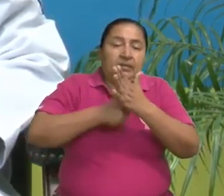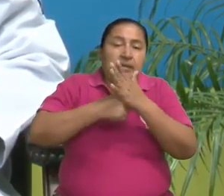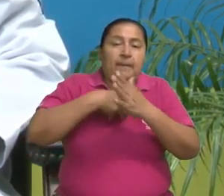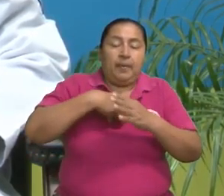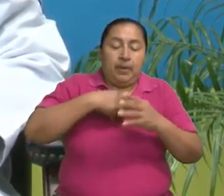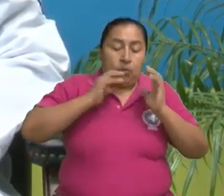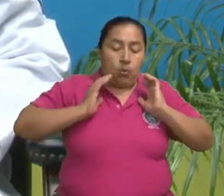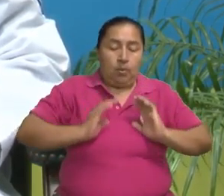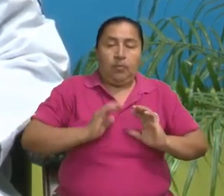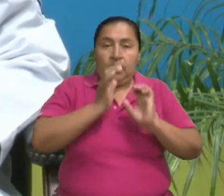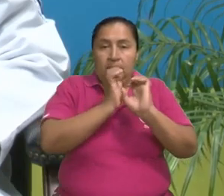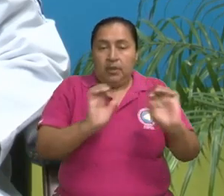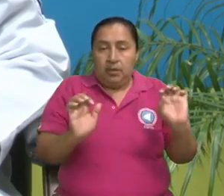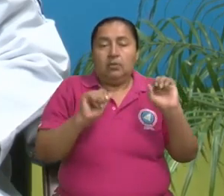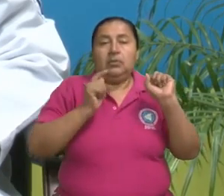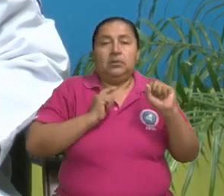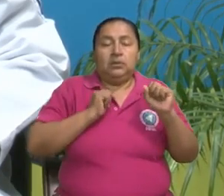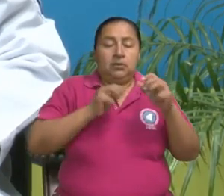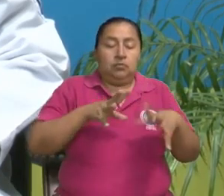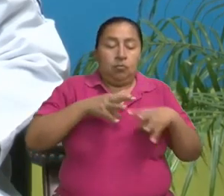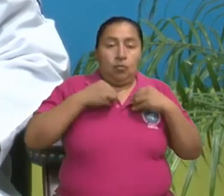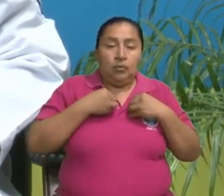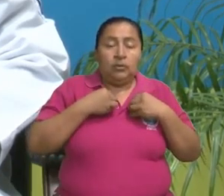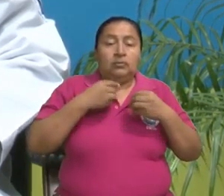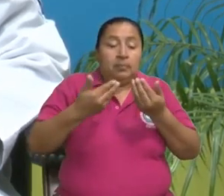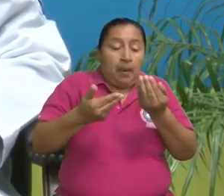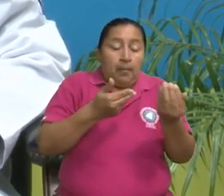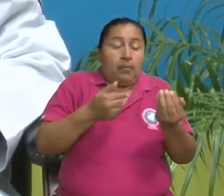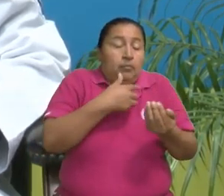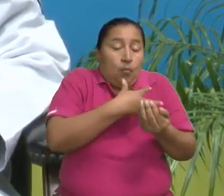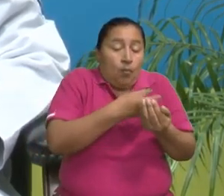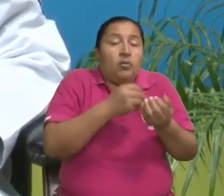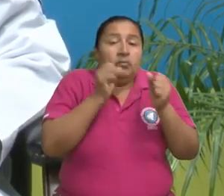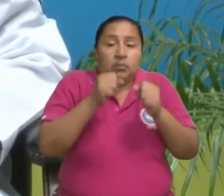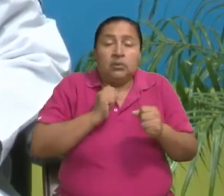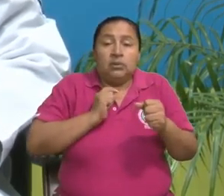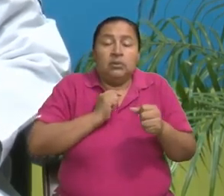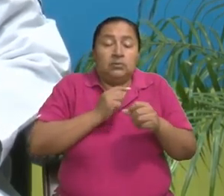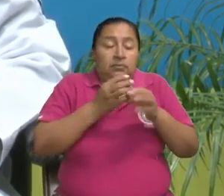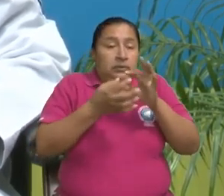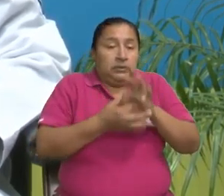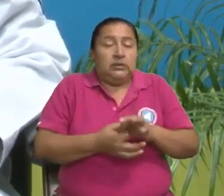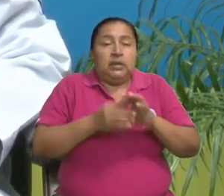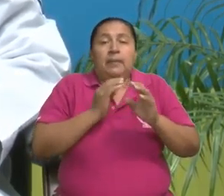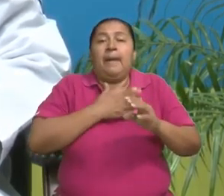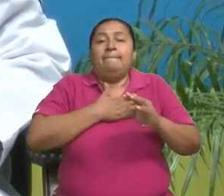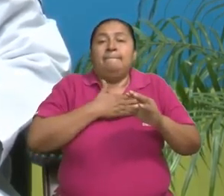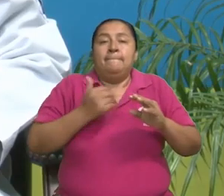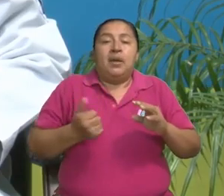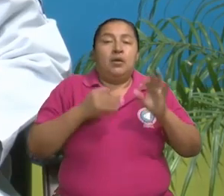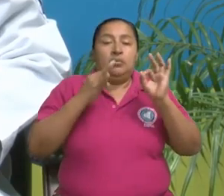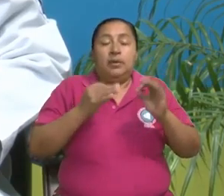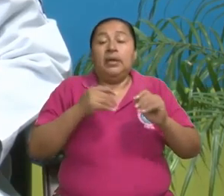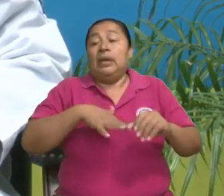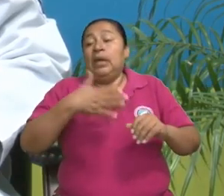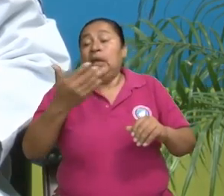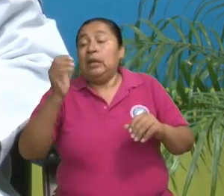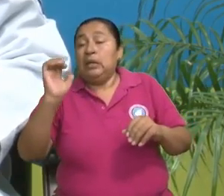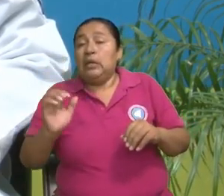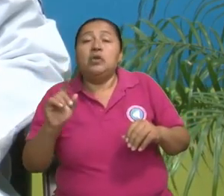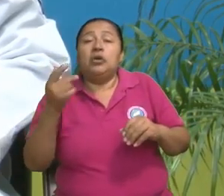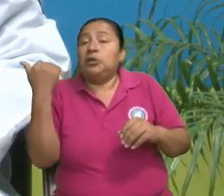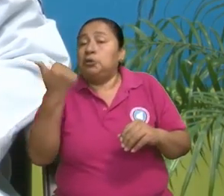para el niño que el ex recibe en lactancia materna va a tener un sistema inmunológico mucho mejor que el niño que se